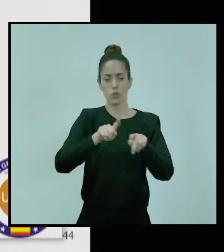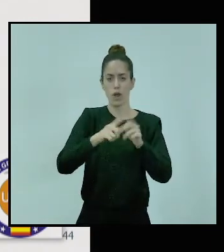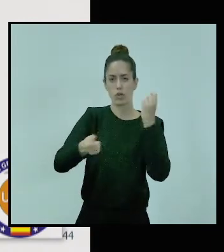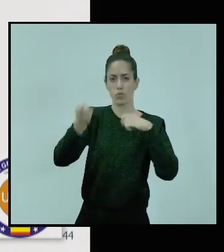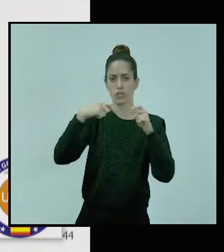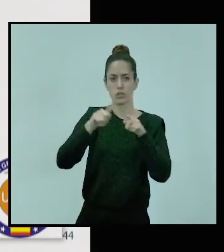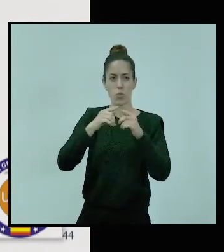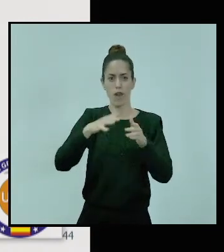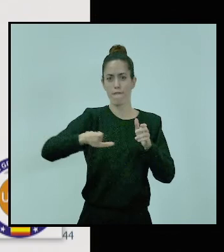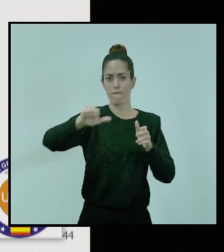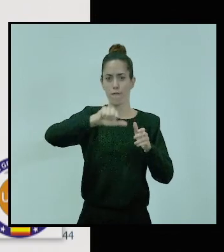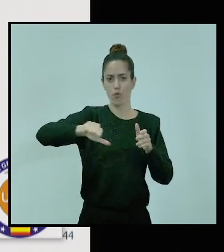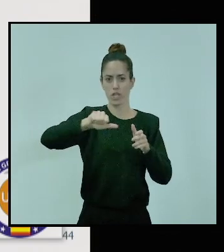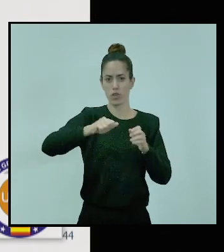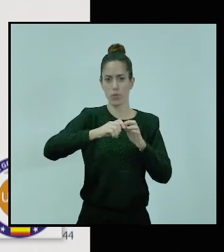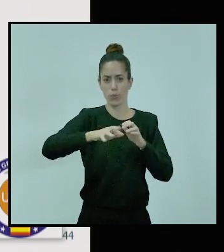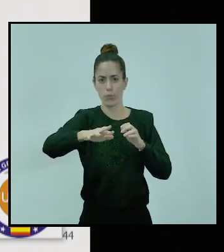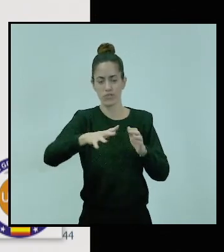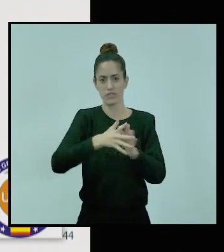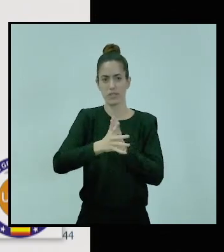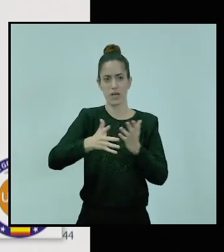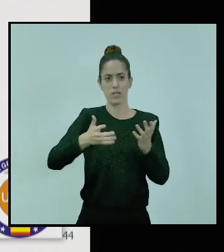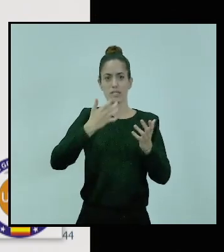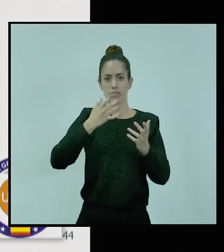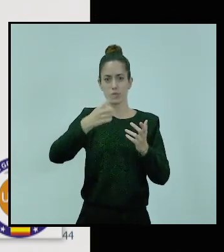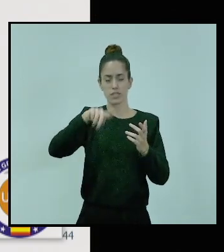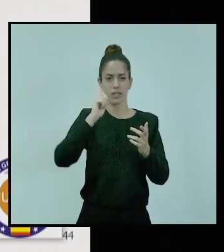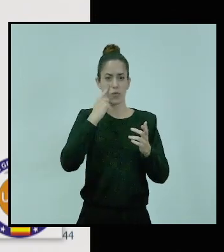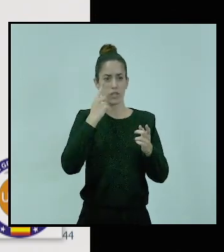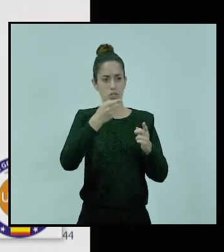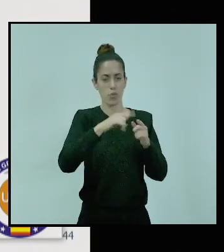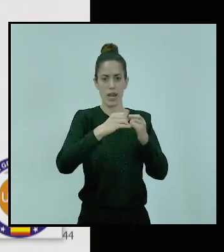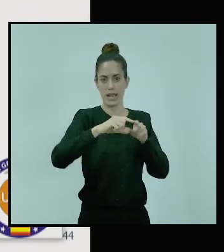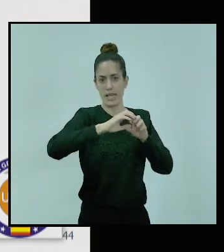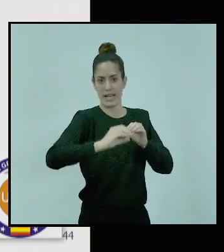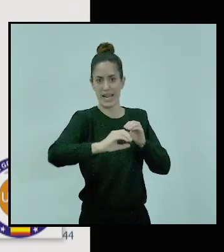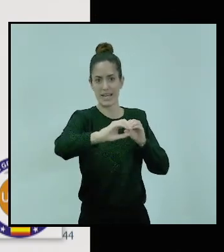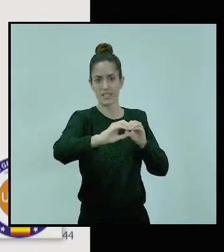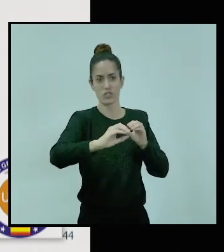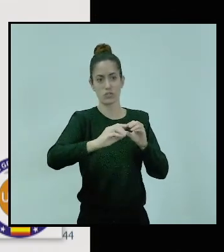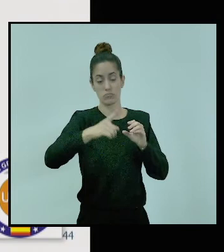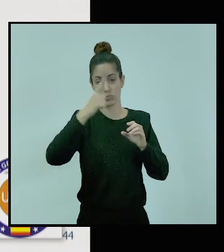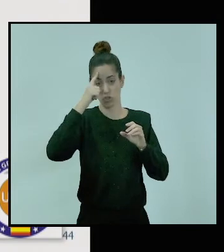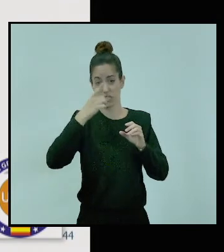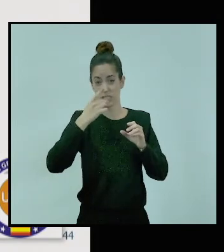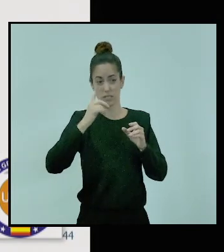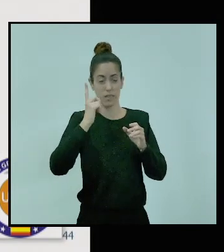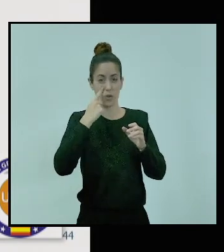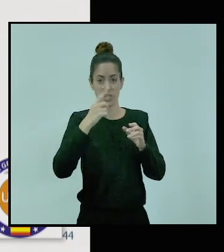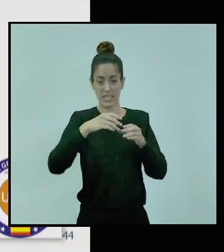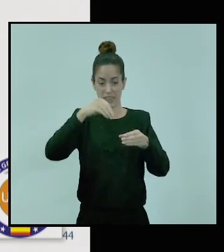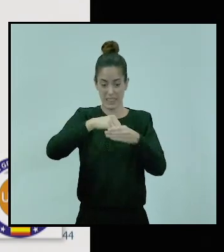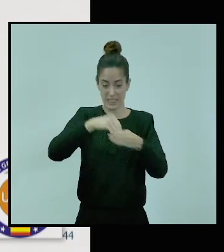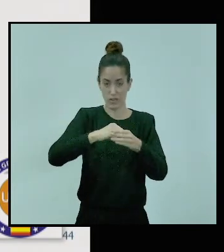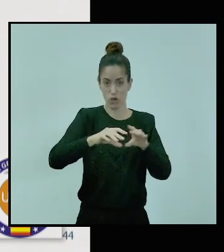fuese un fluido. Esto lo sabemos porque, si os dais cuenta aquí, esto es una canalización y no sé si os dais cuenta que está llena de